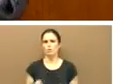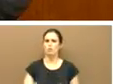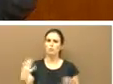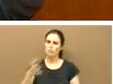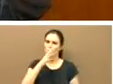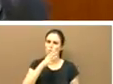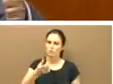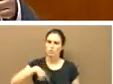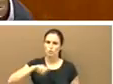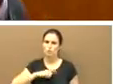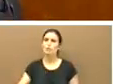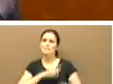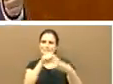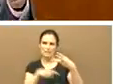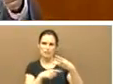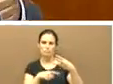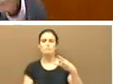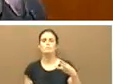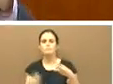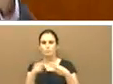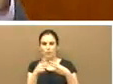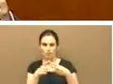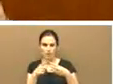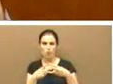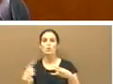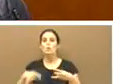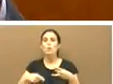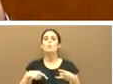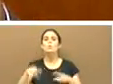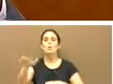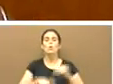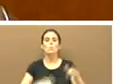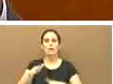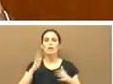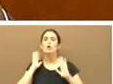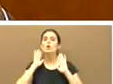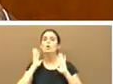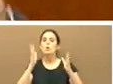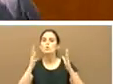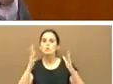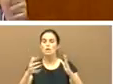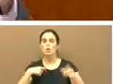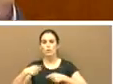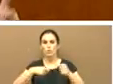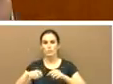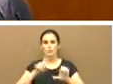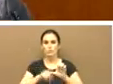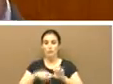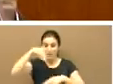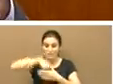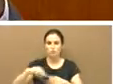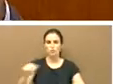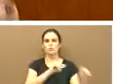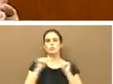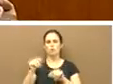que le reclamamos de forma breve tres cosas. Primero, convoquen urgentemente el Consejo de Comercio de Extremadura y debatan en su seno la